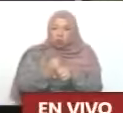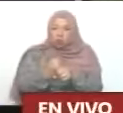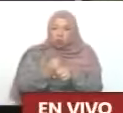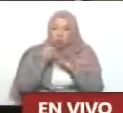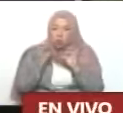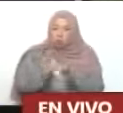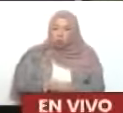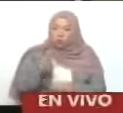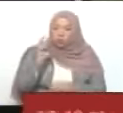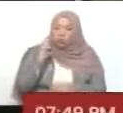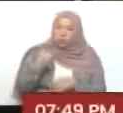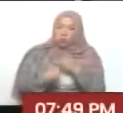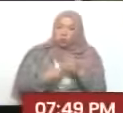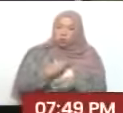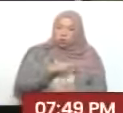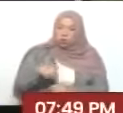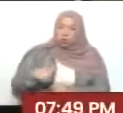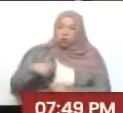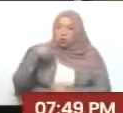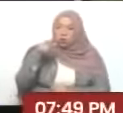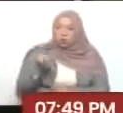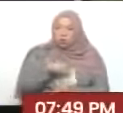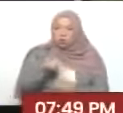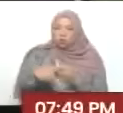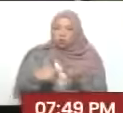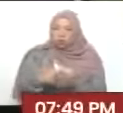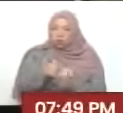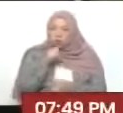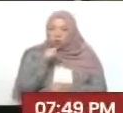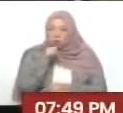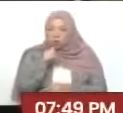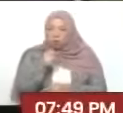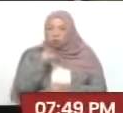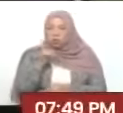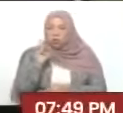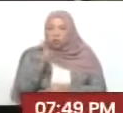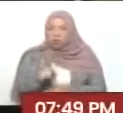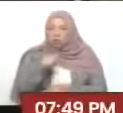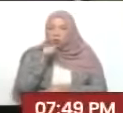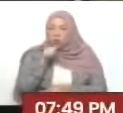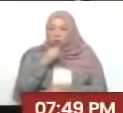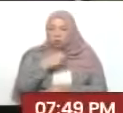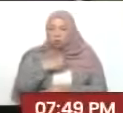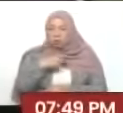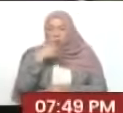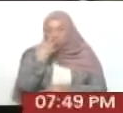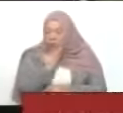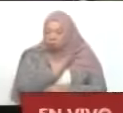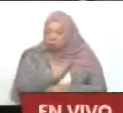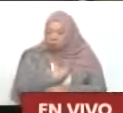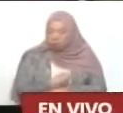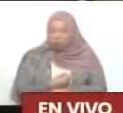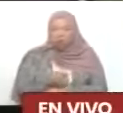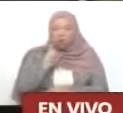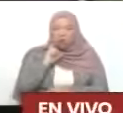realmente el viaje, como decía el poeta Cavafis, está en el camino. Cuando llegues a Ítaca, no te pongas triste porque Ítaca esté vieja y destruida, porque